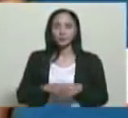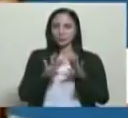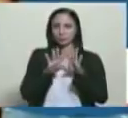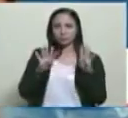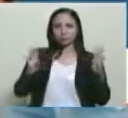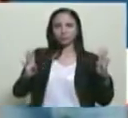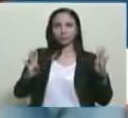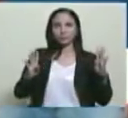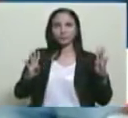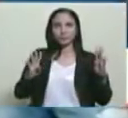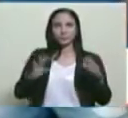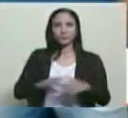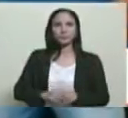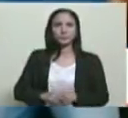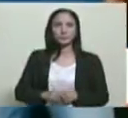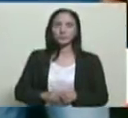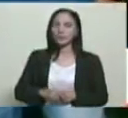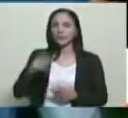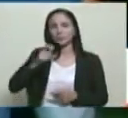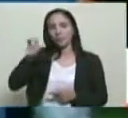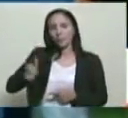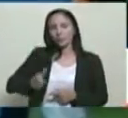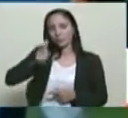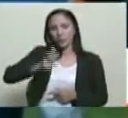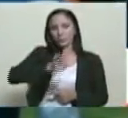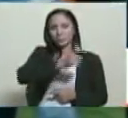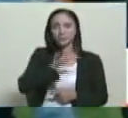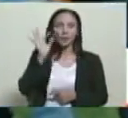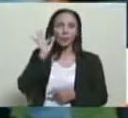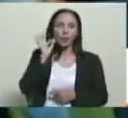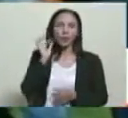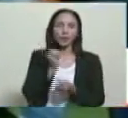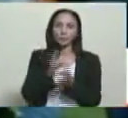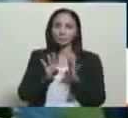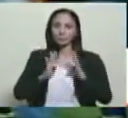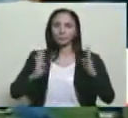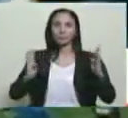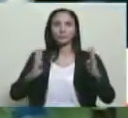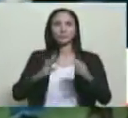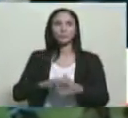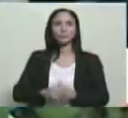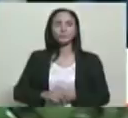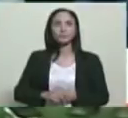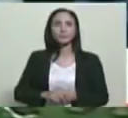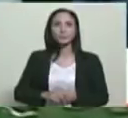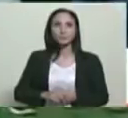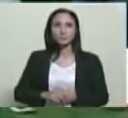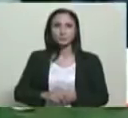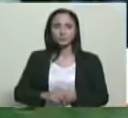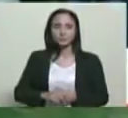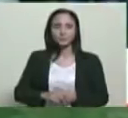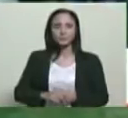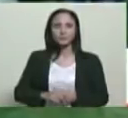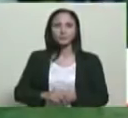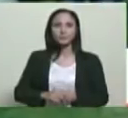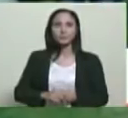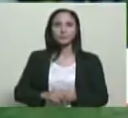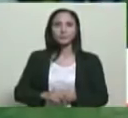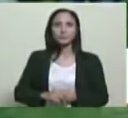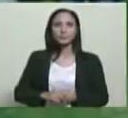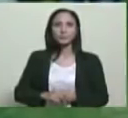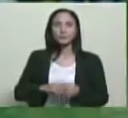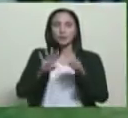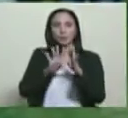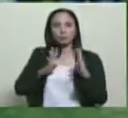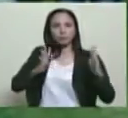Miguel González, el compañero Carlos Díaz, la compañera Luzmar Barramón y la compañera Anyuri Marcano. Los cuatro